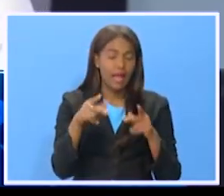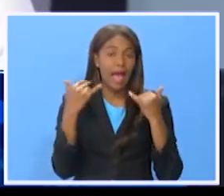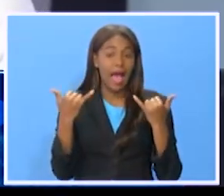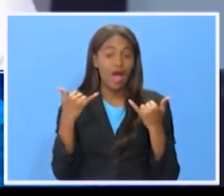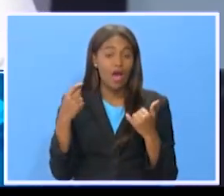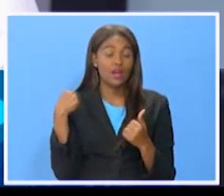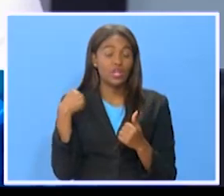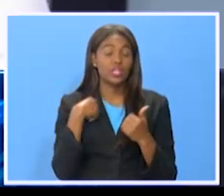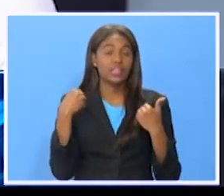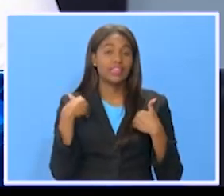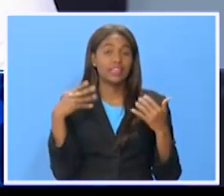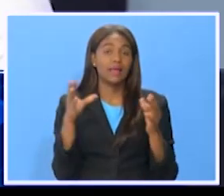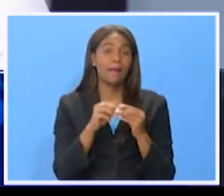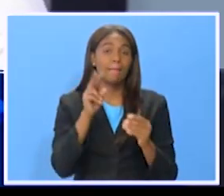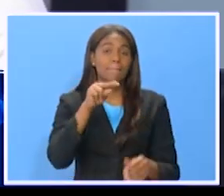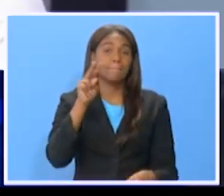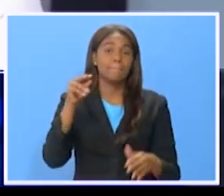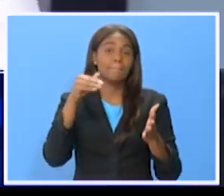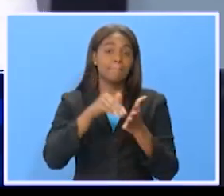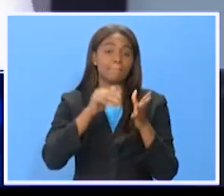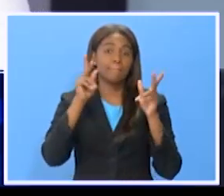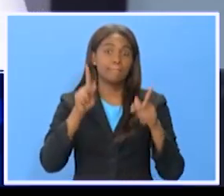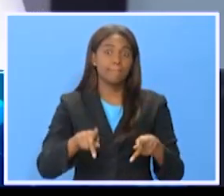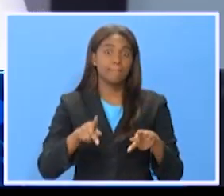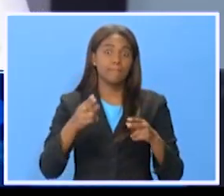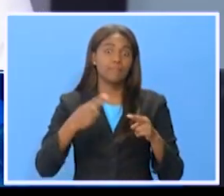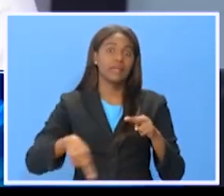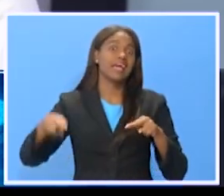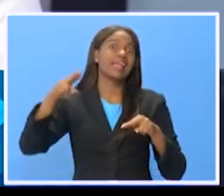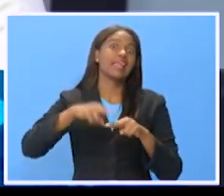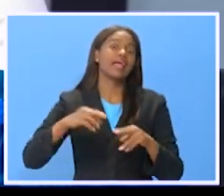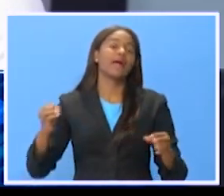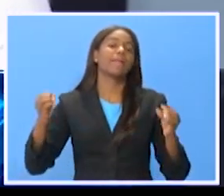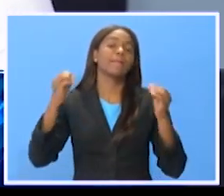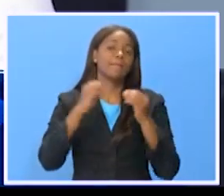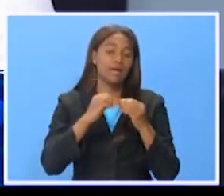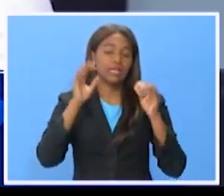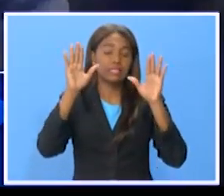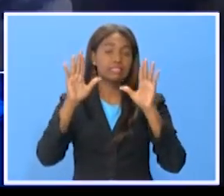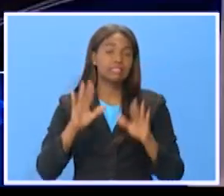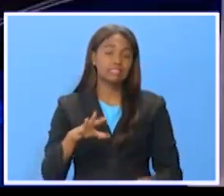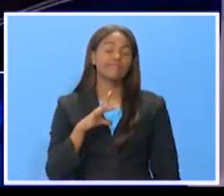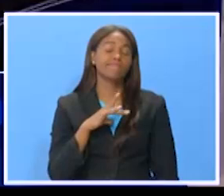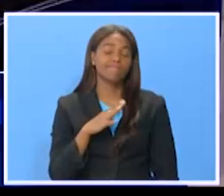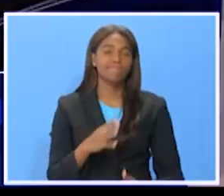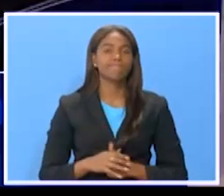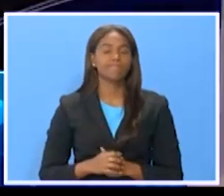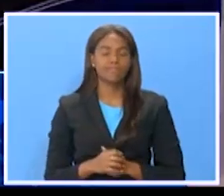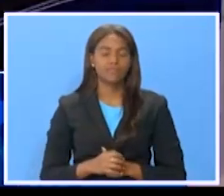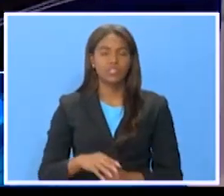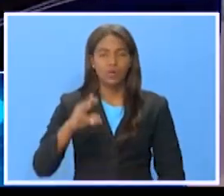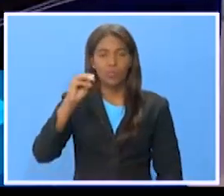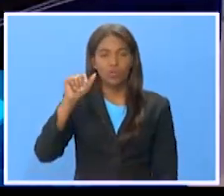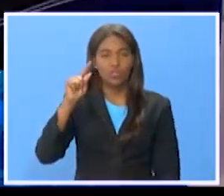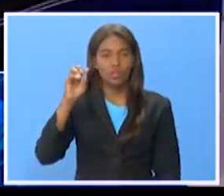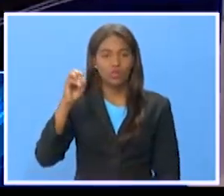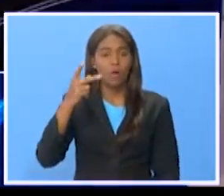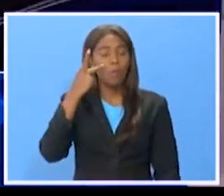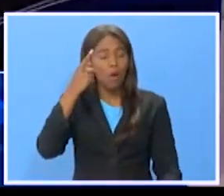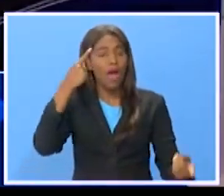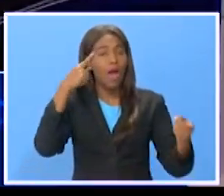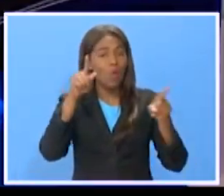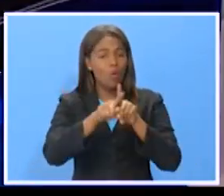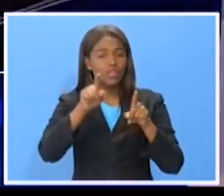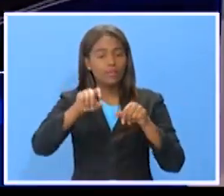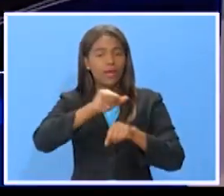Actualmente tenemos unos 22.000 habitantes. Se ha duplicado un poco más. El crecimiento ha sido extraordinario, de verdad que sí. Montaño se mostró a favor de que sea creada